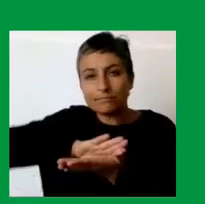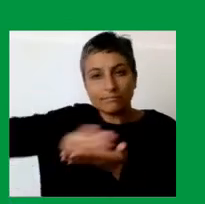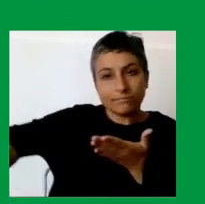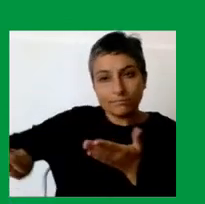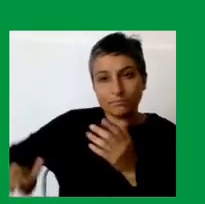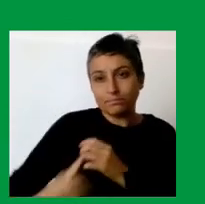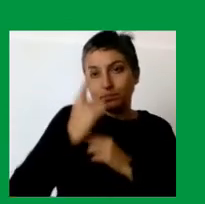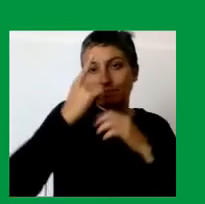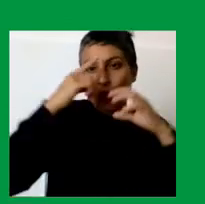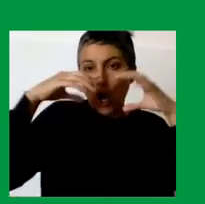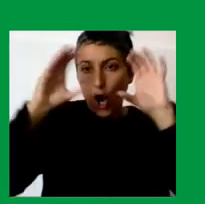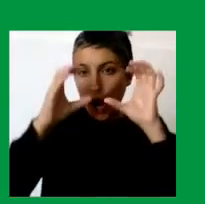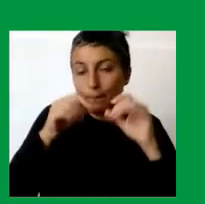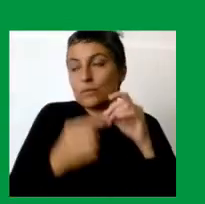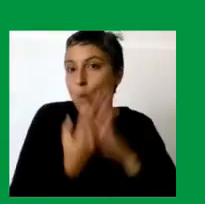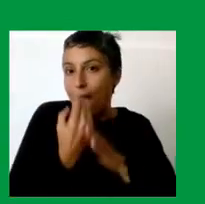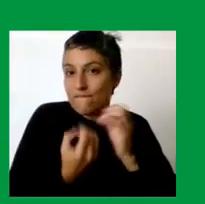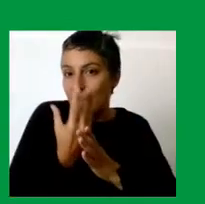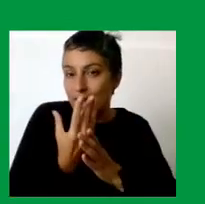innovaciones,